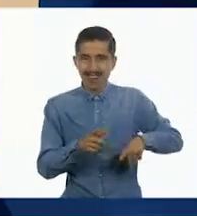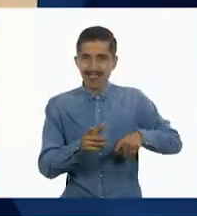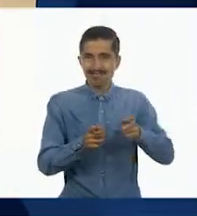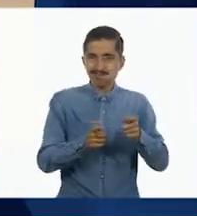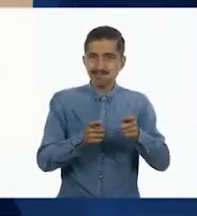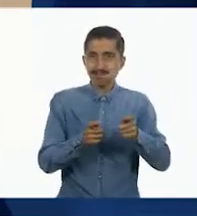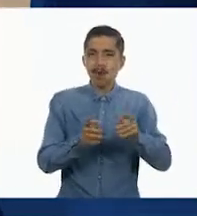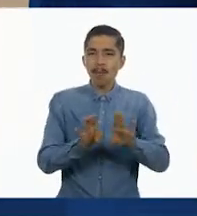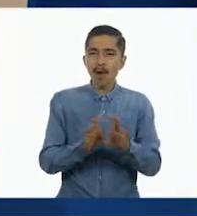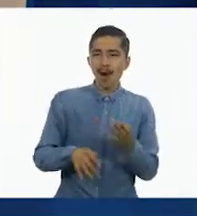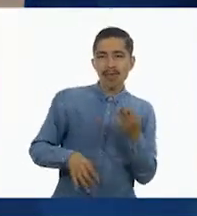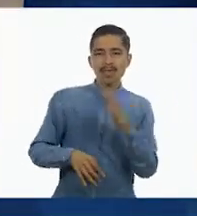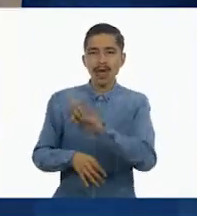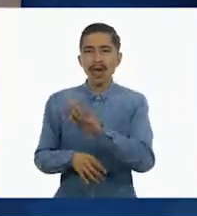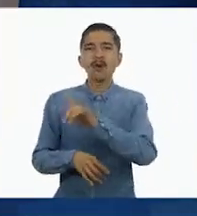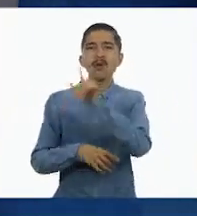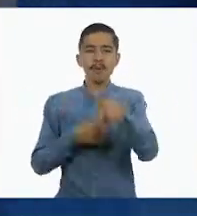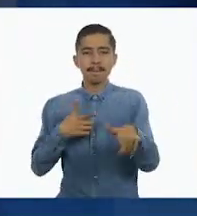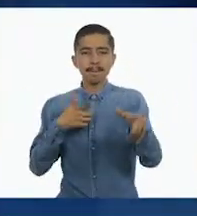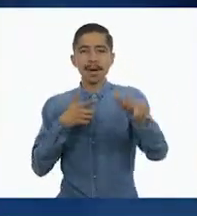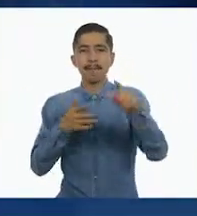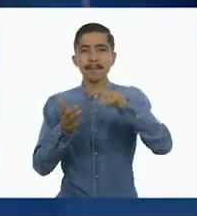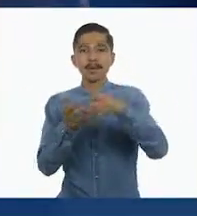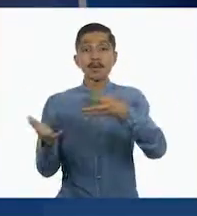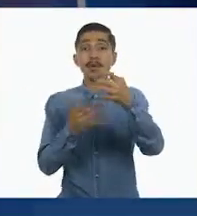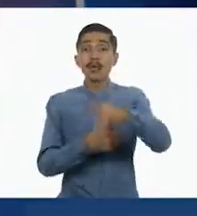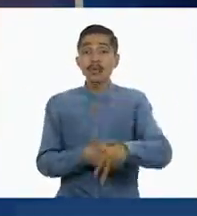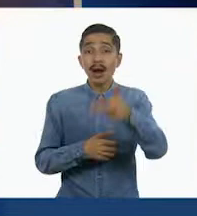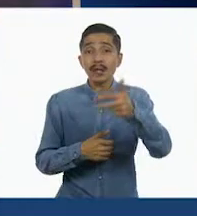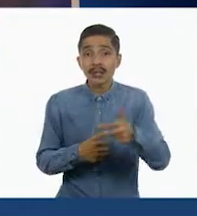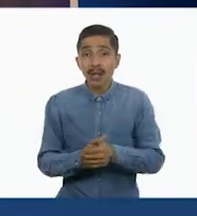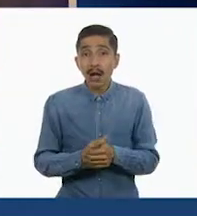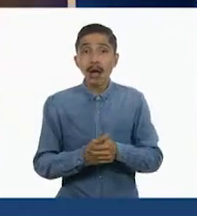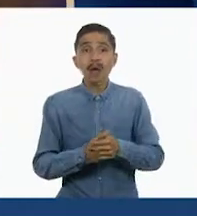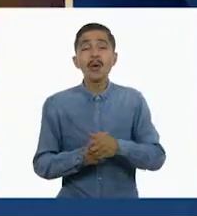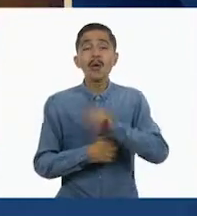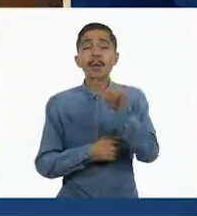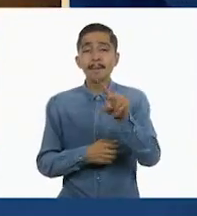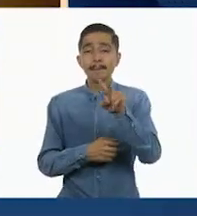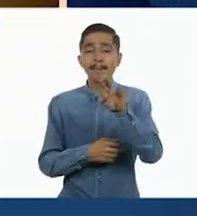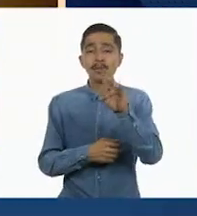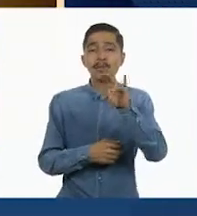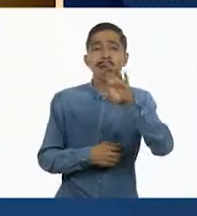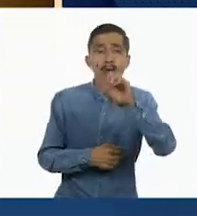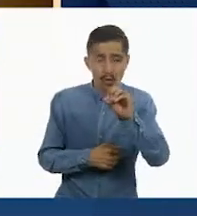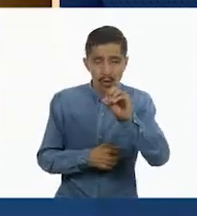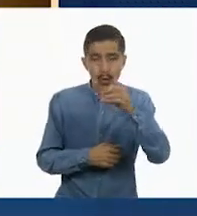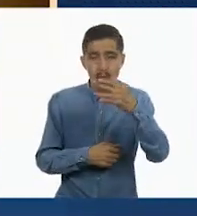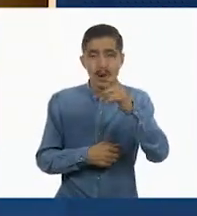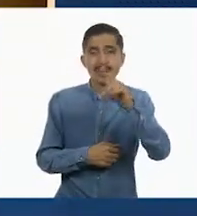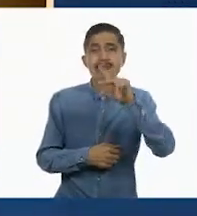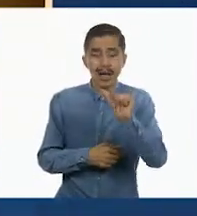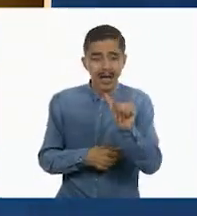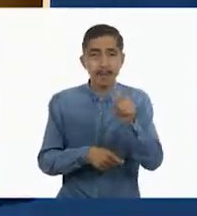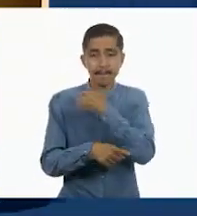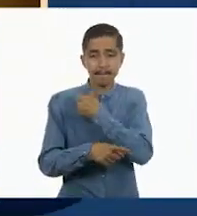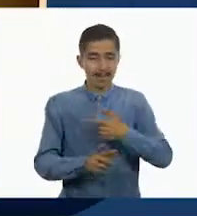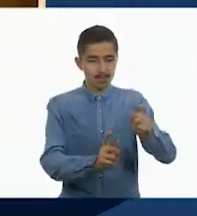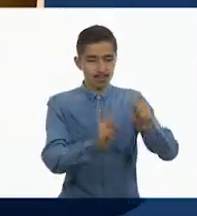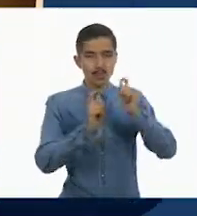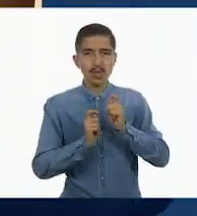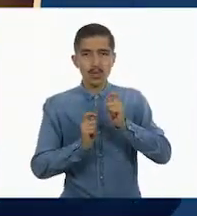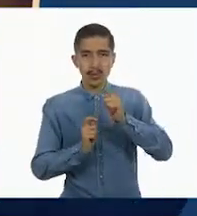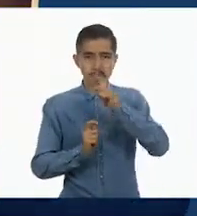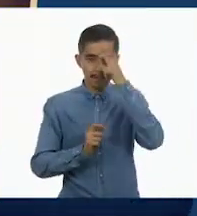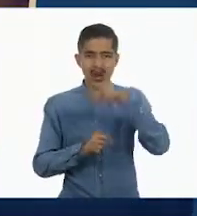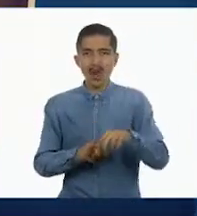lo traicionaron y lo asesinaron en 1913. Entonces, Victoriano Huerta asumió la presidencia de México de